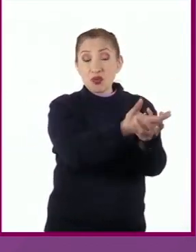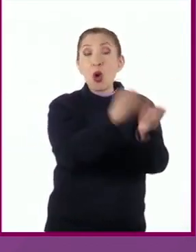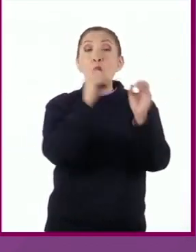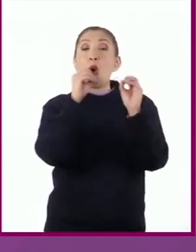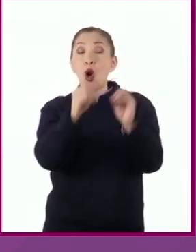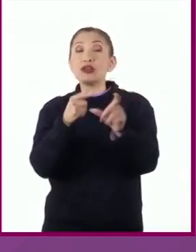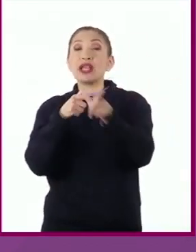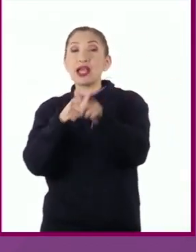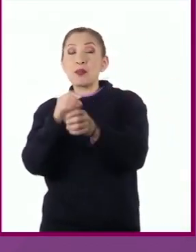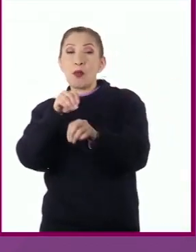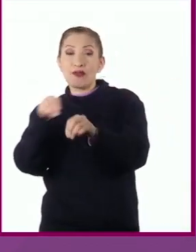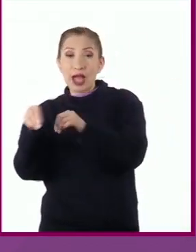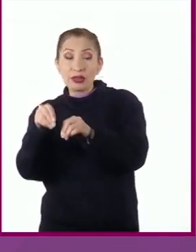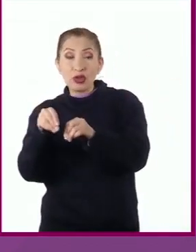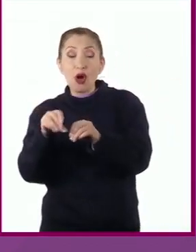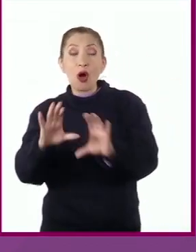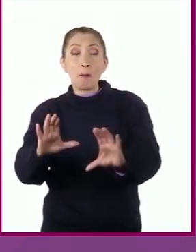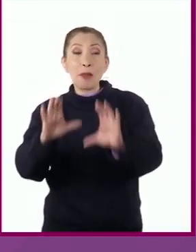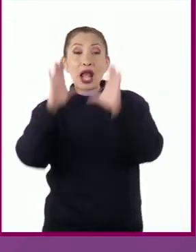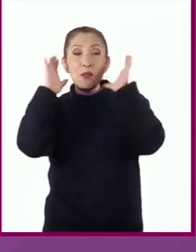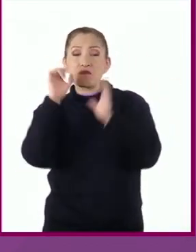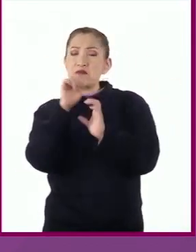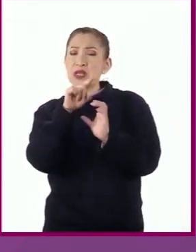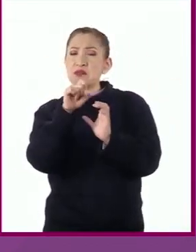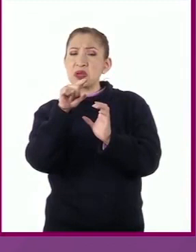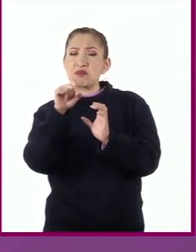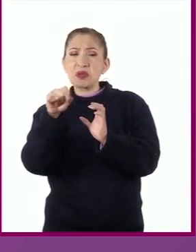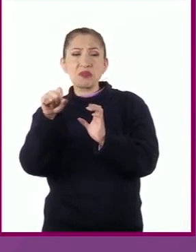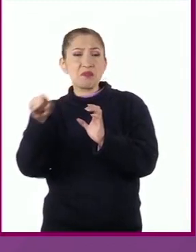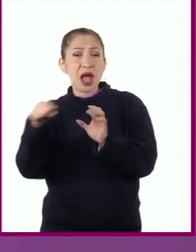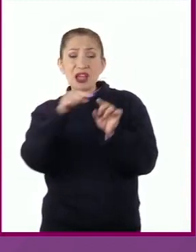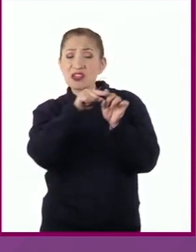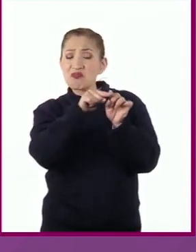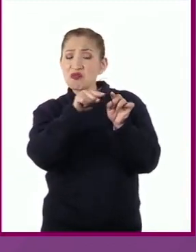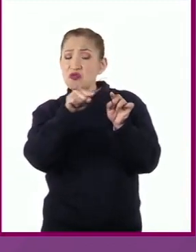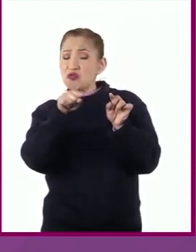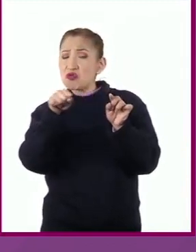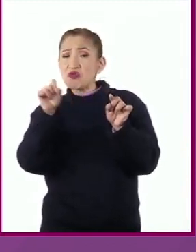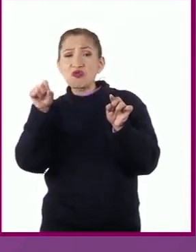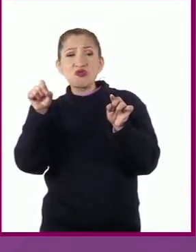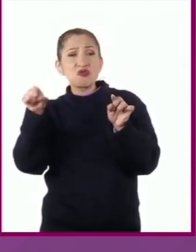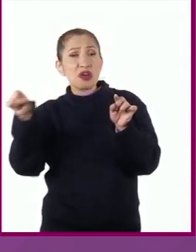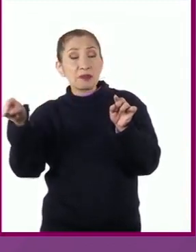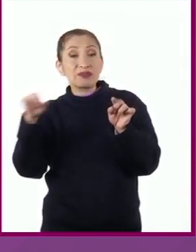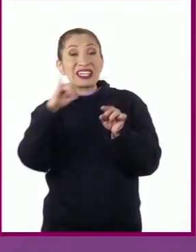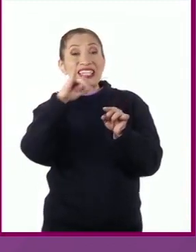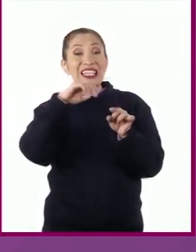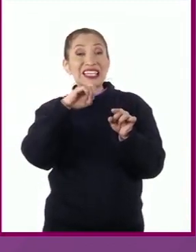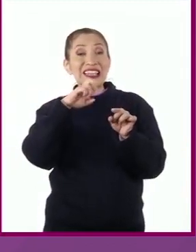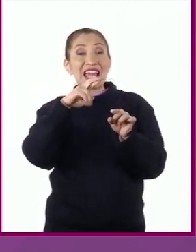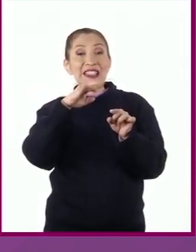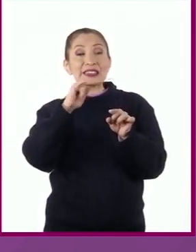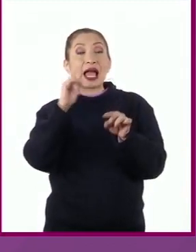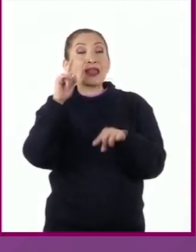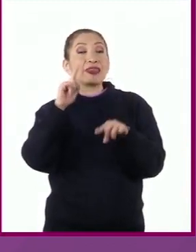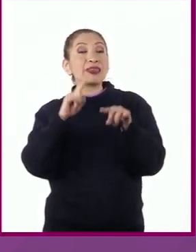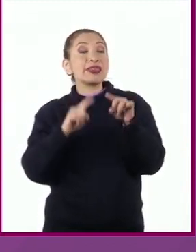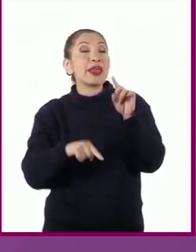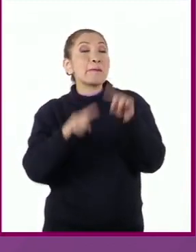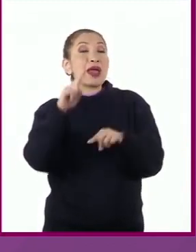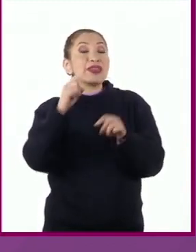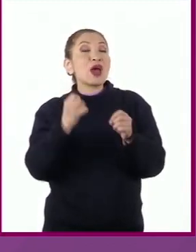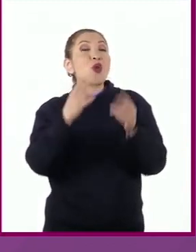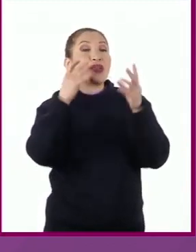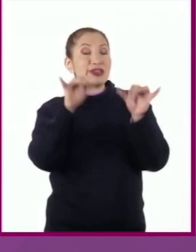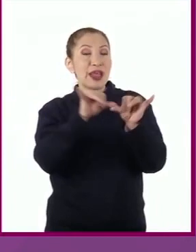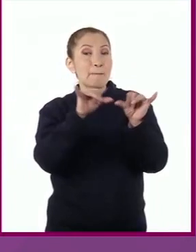en movimiento con velocidad constante y en línea recta. La inercia depende de la cantidad de